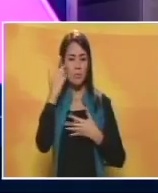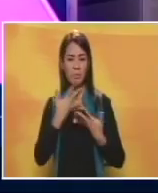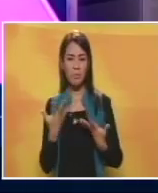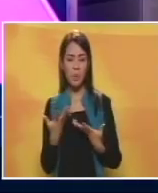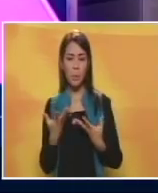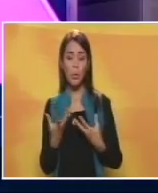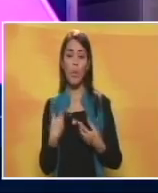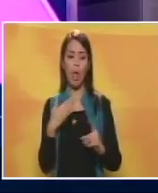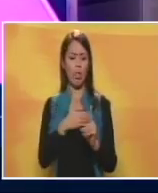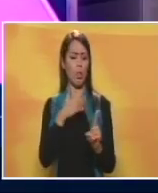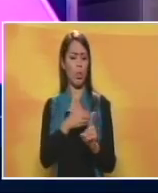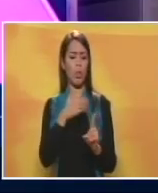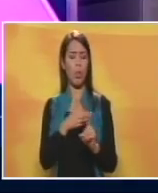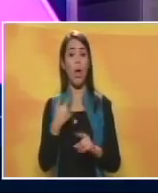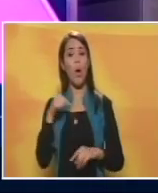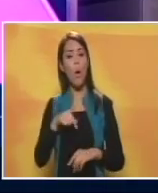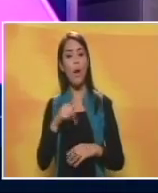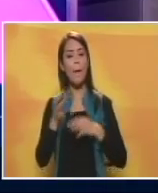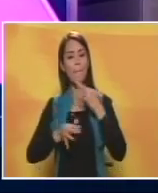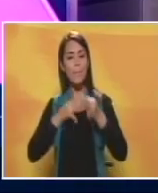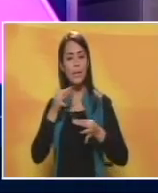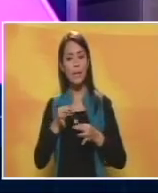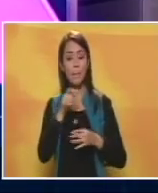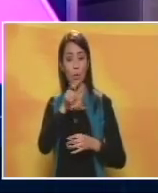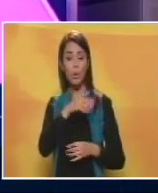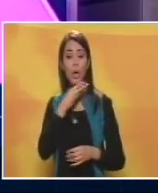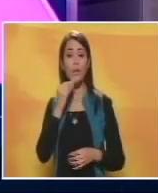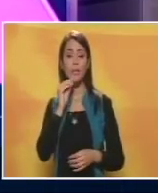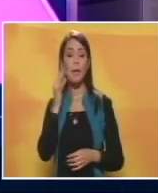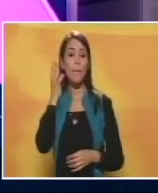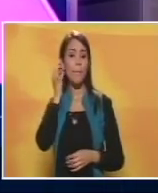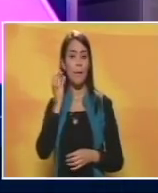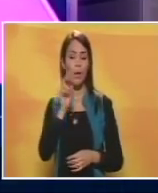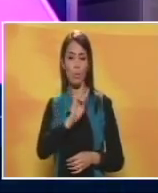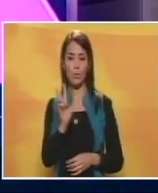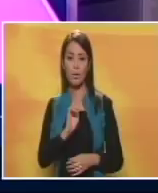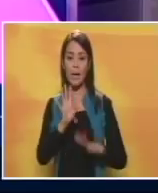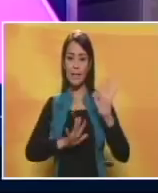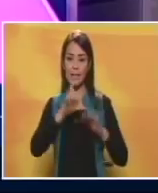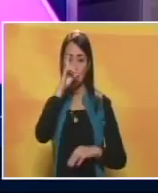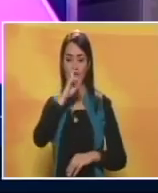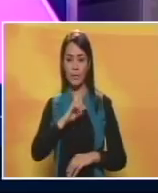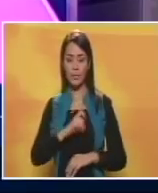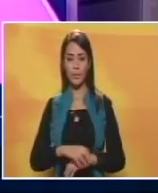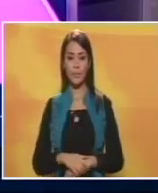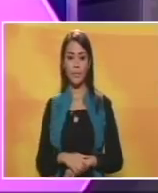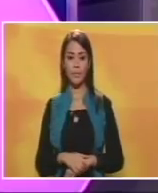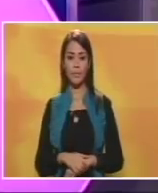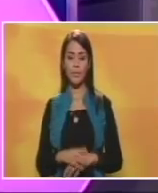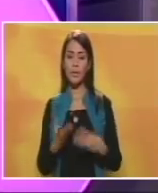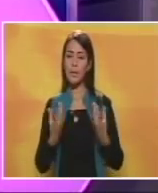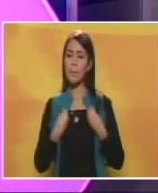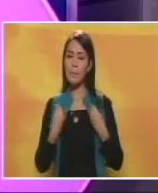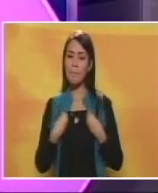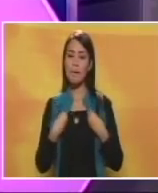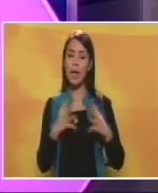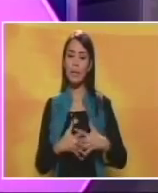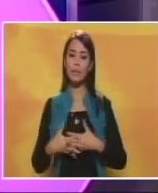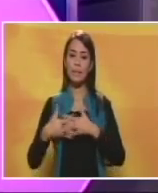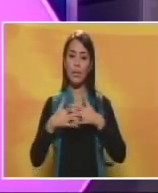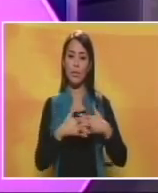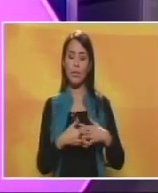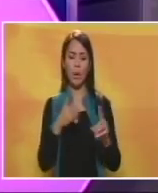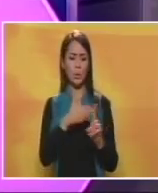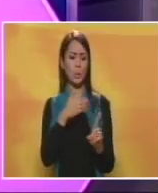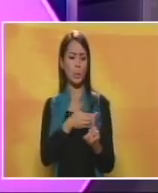todo tipo. Hoy les hablaremos del caso de una adolescente venezolana de 15 años de edad, residenciada en Estados Unidos, quien